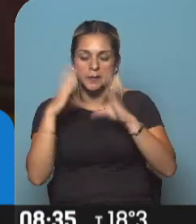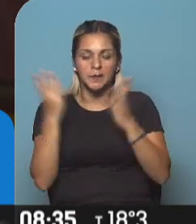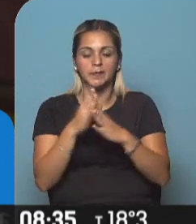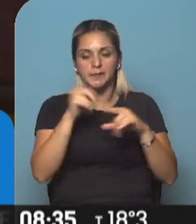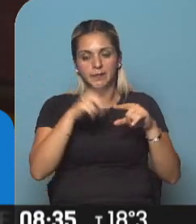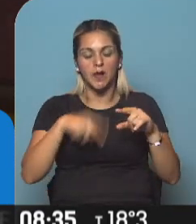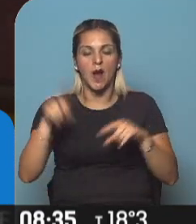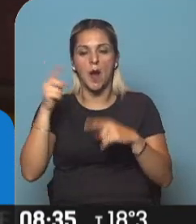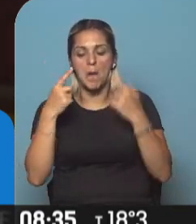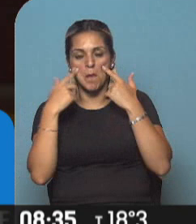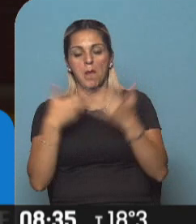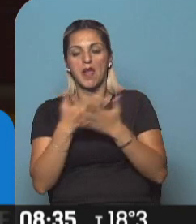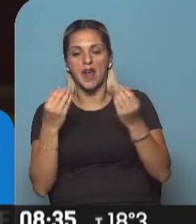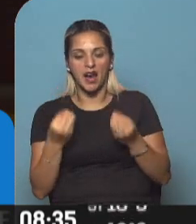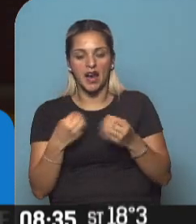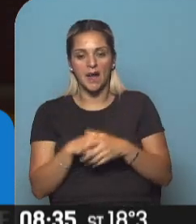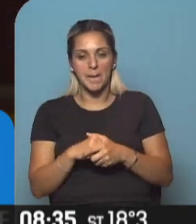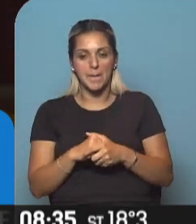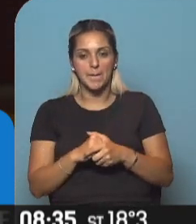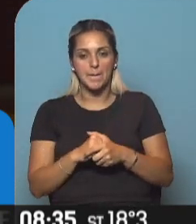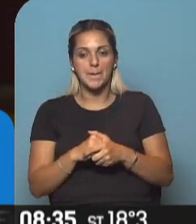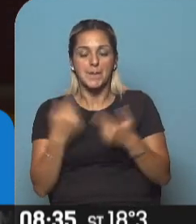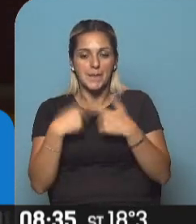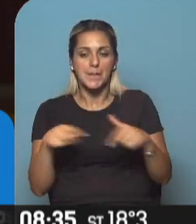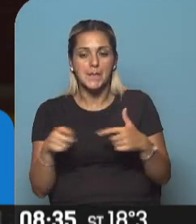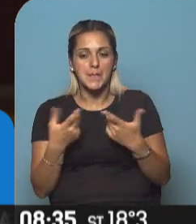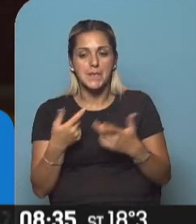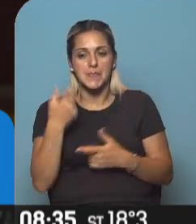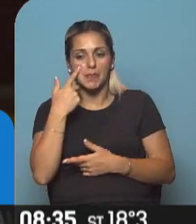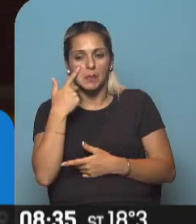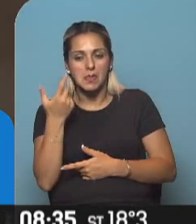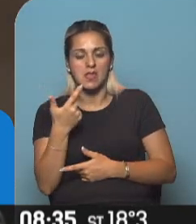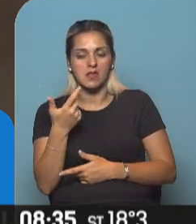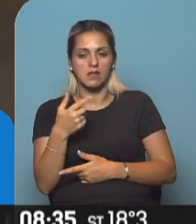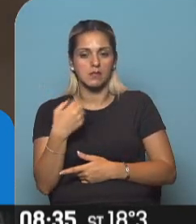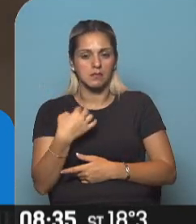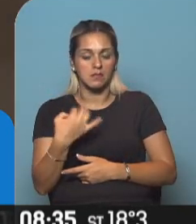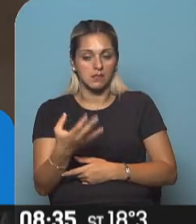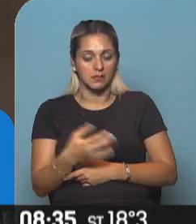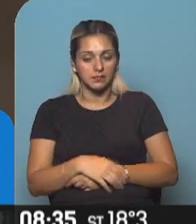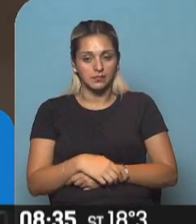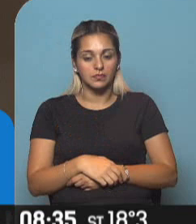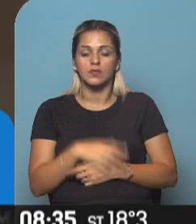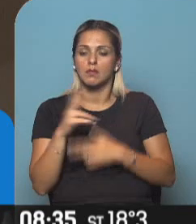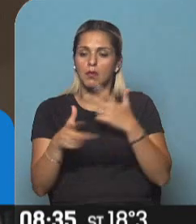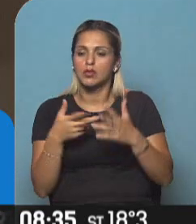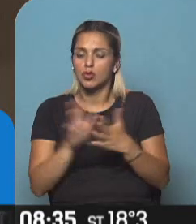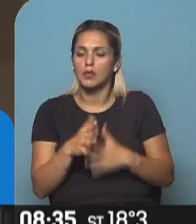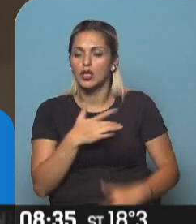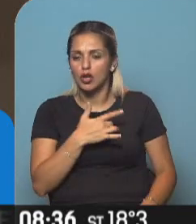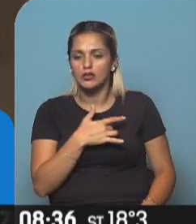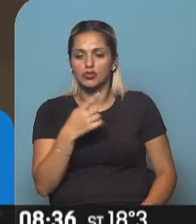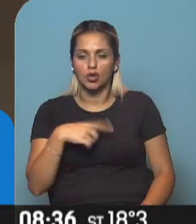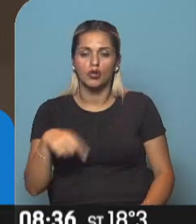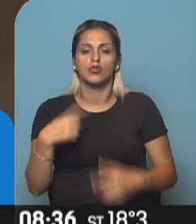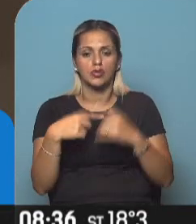demuestran que previene causas importantes de mortalidad ahí vamos a hablar específicamente y no solo del corazón sino otras áreas pero